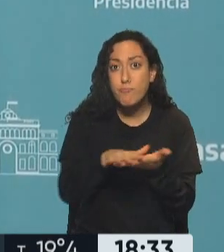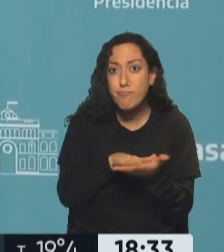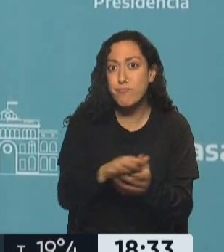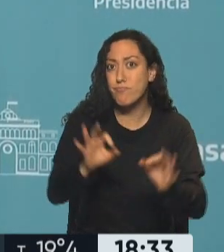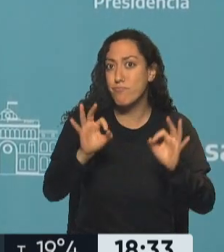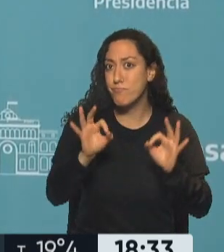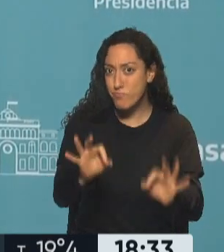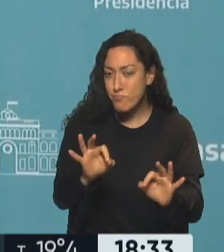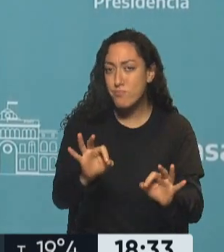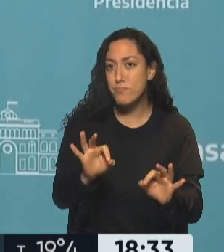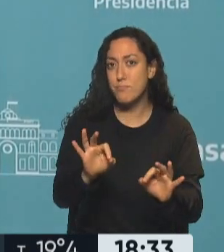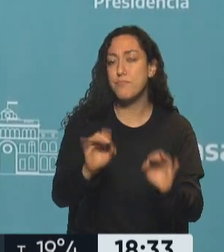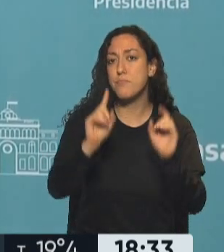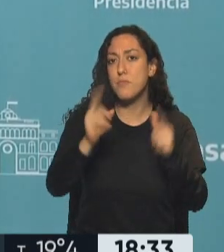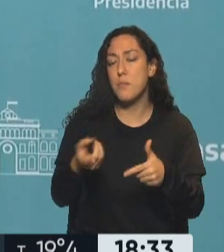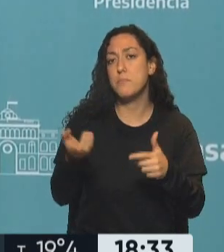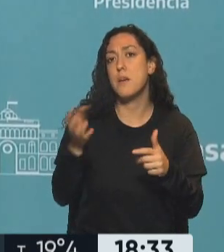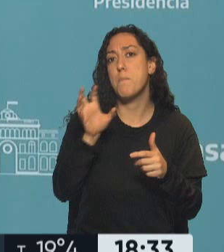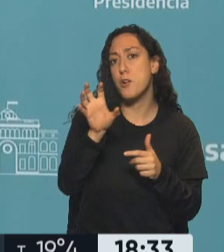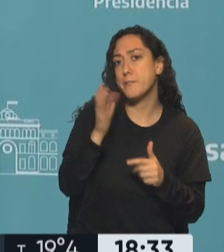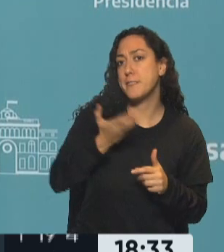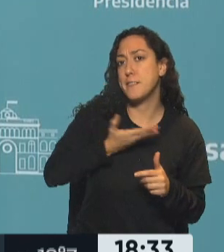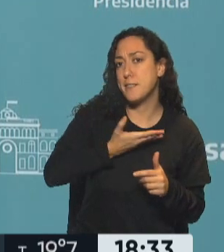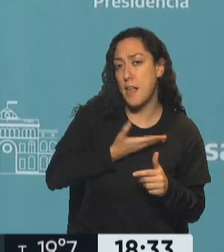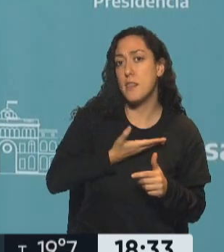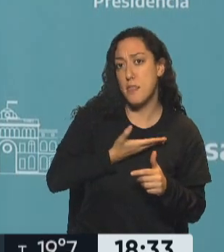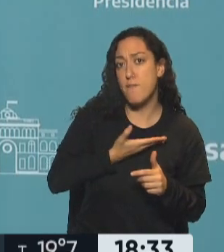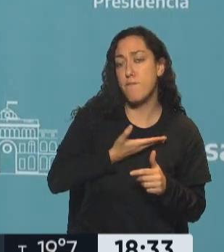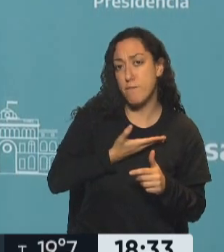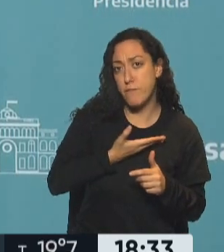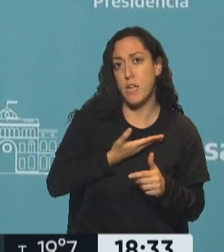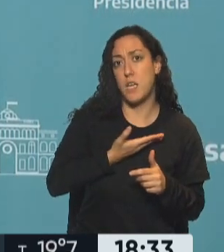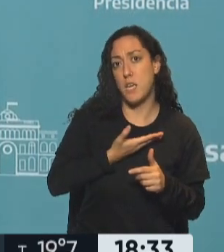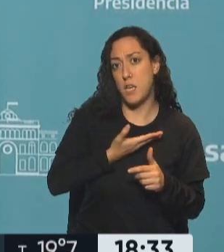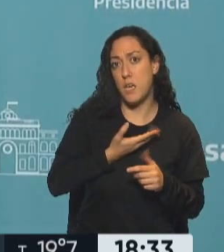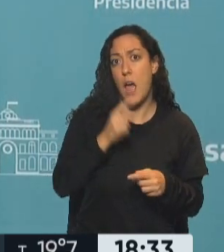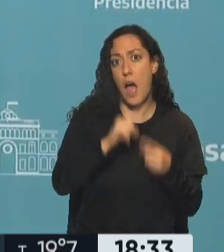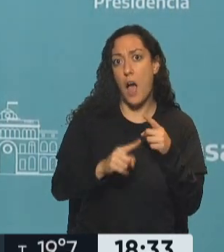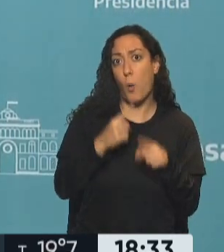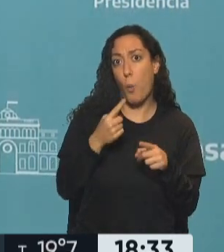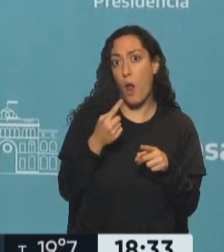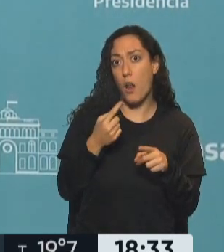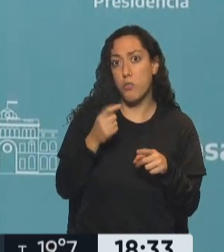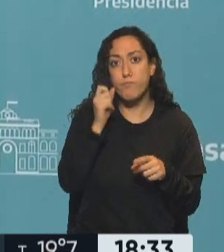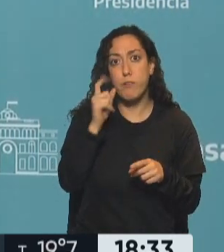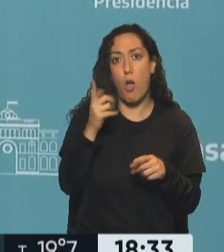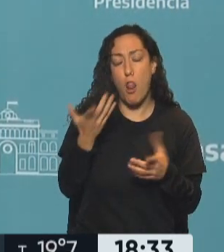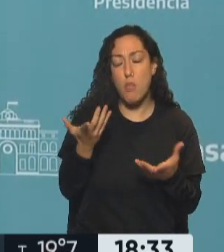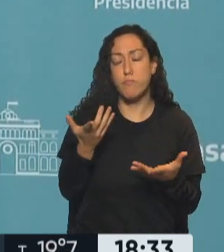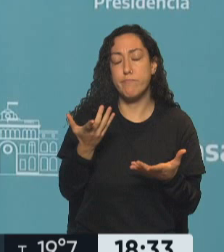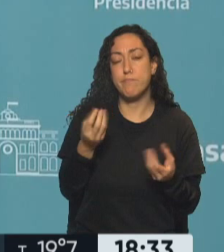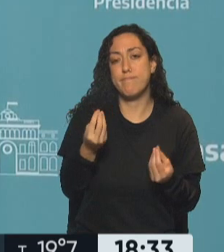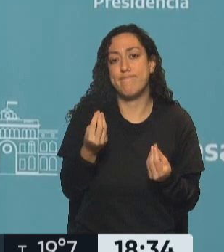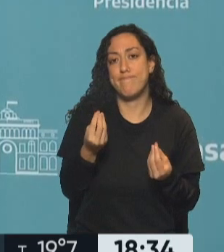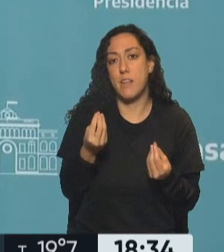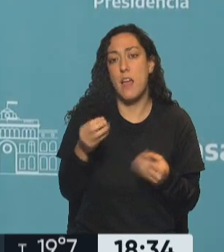le permite a la provincia de Santa Fe alcanzar un acuerdo en el que resguarda el valor